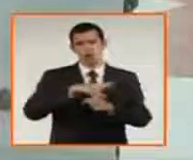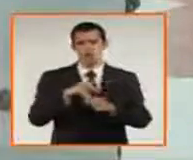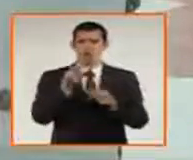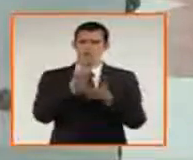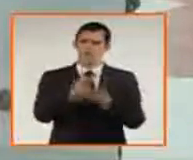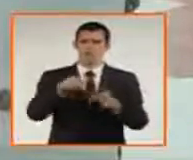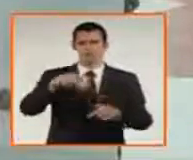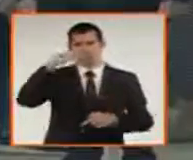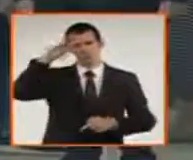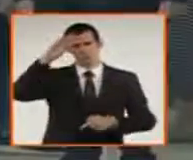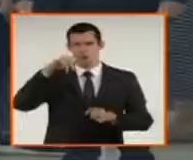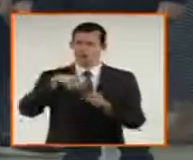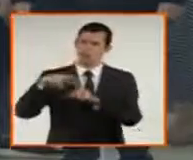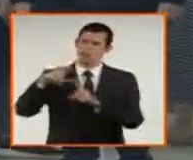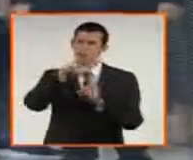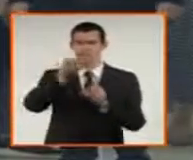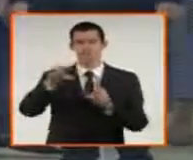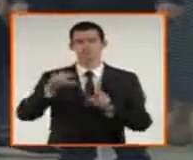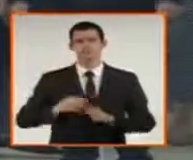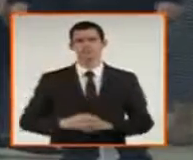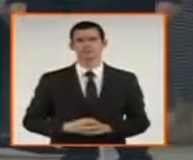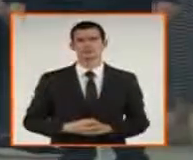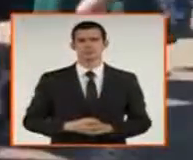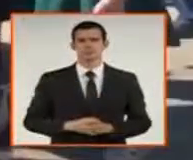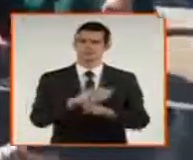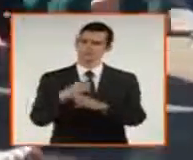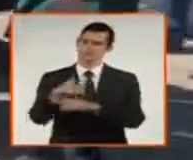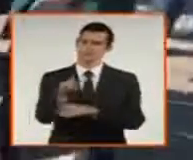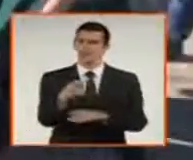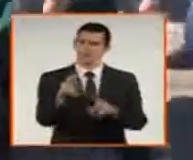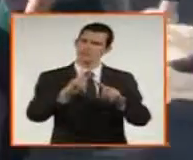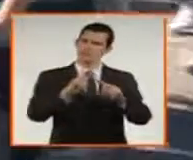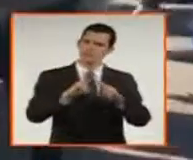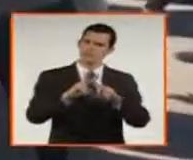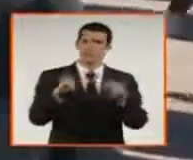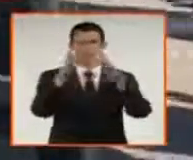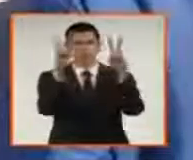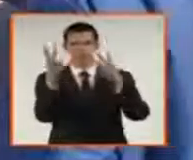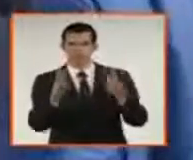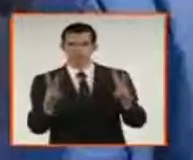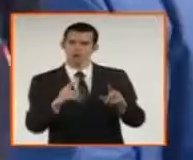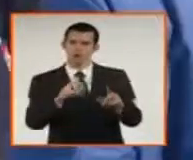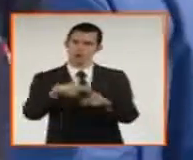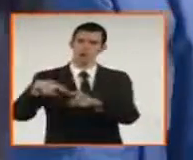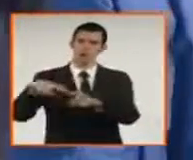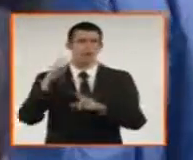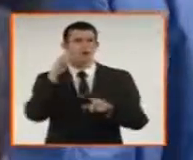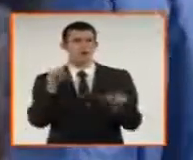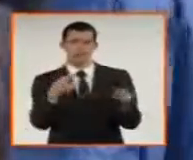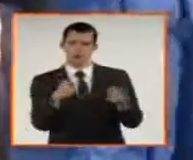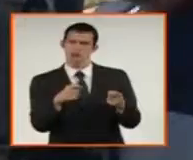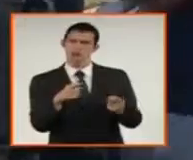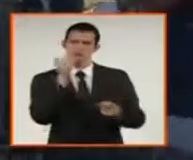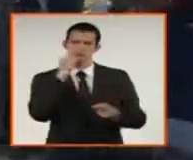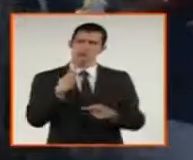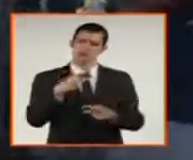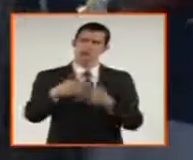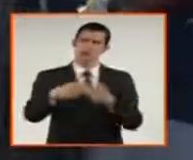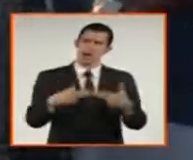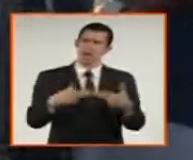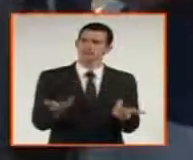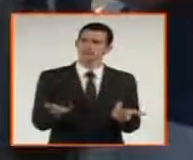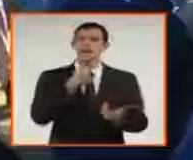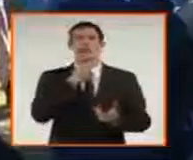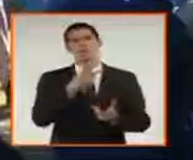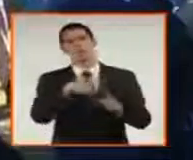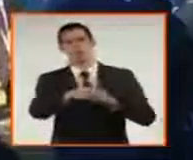otros temas de interés. Cubavisión, Cubavisión Internacional, Canal Caribe, Radio Rebelde, Radio Habana Cuba, los canales de YouTube de la